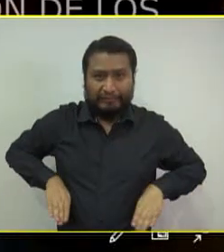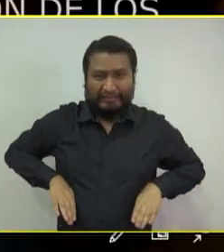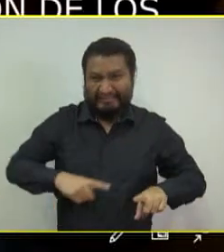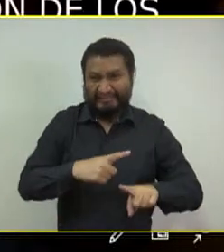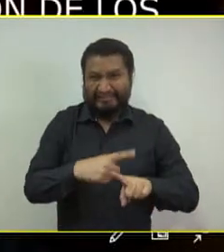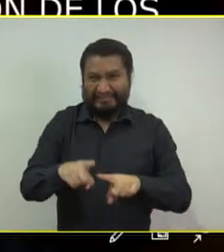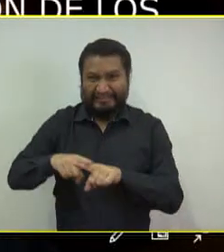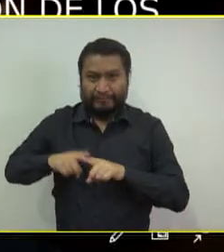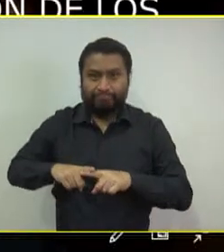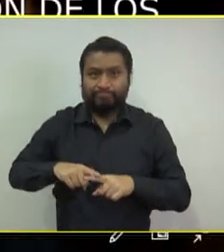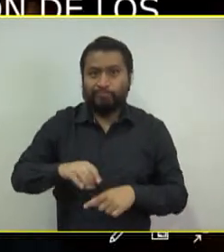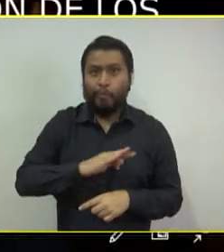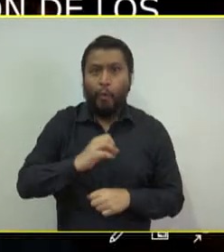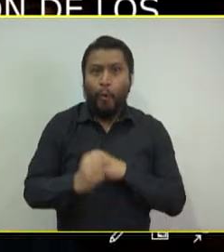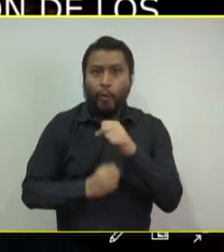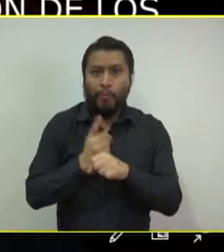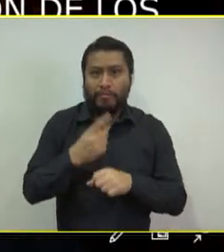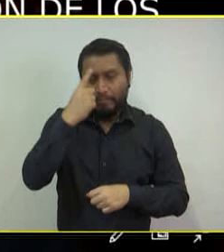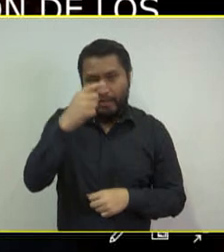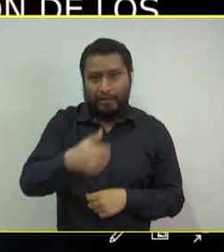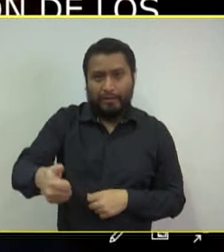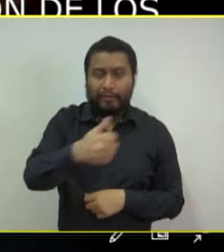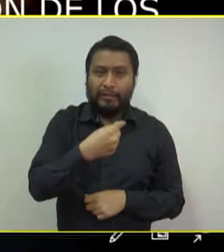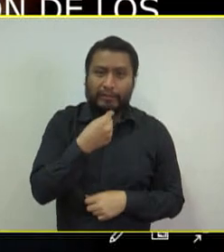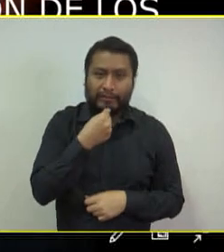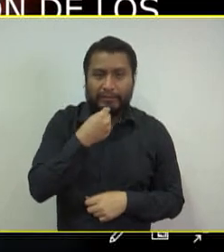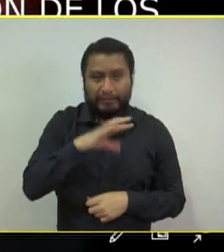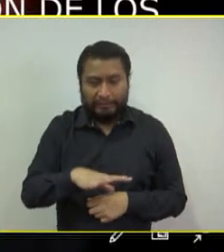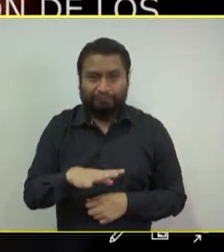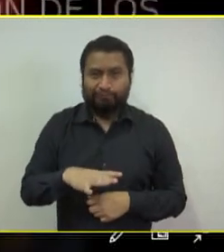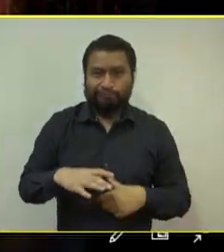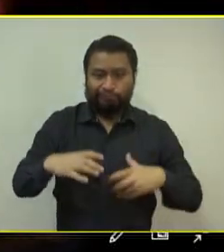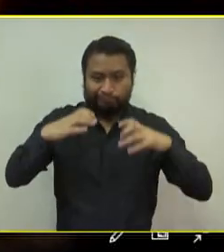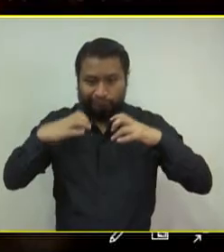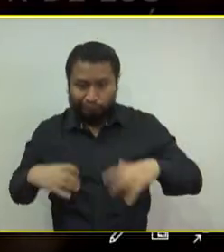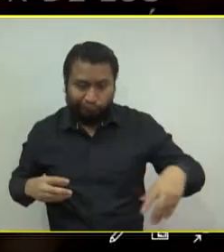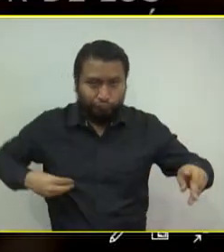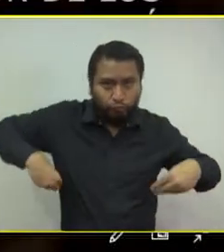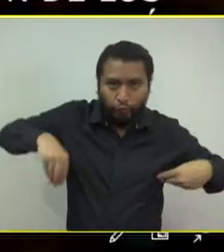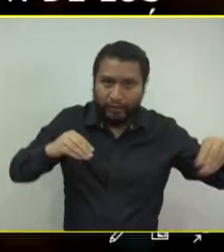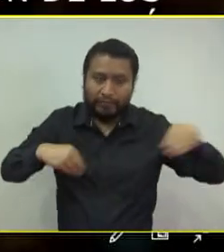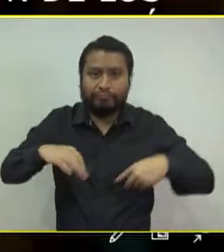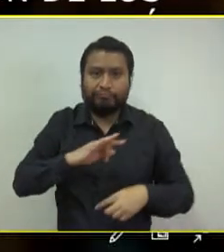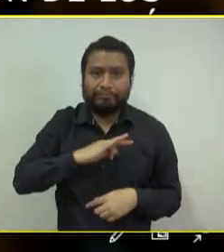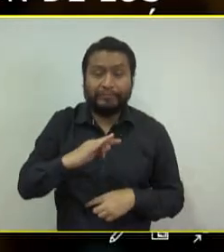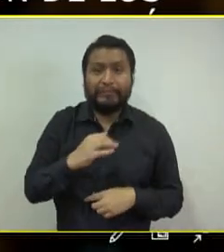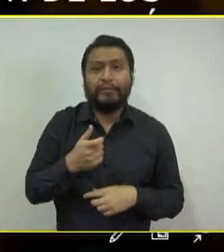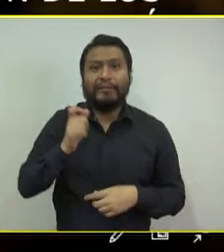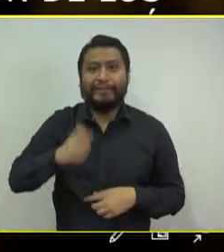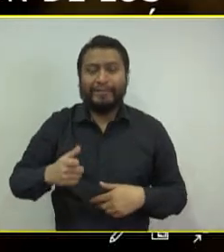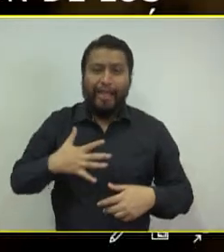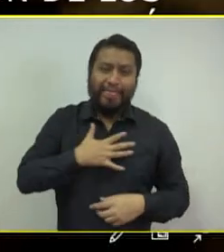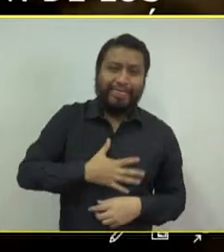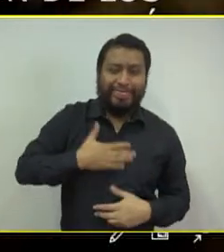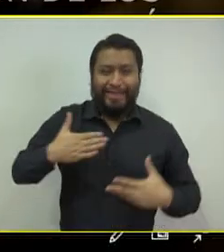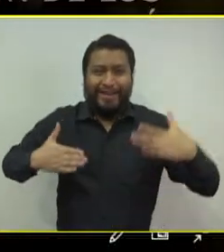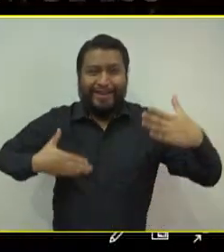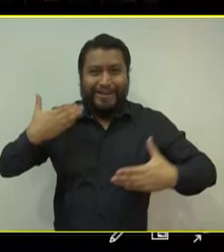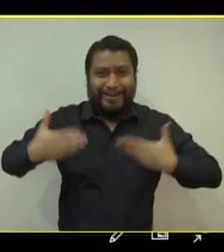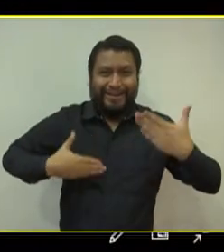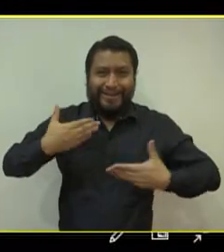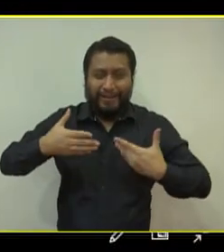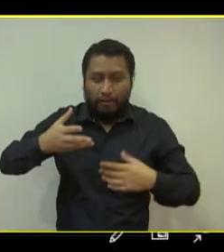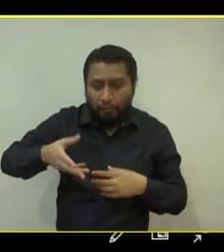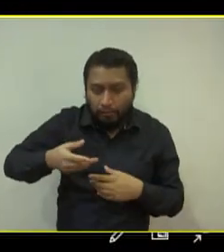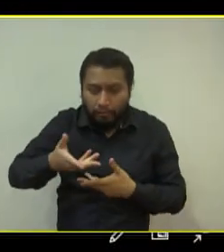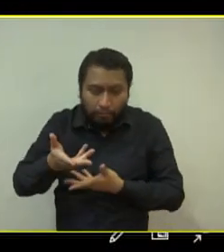permiten aprovechar las habilidades psicomotrices de las niñas y los niños, utilizando como herramientas el entretenimiento y la diversión para fortalecer